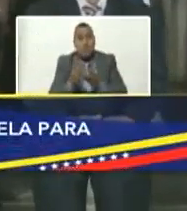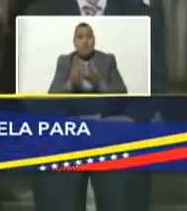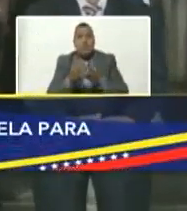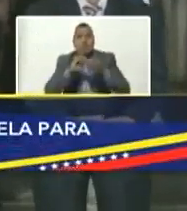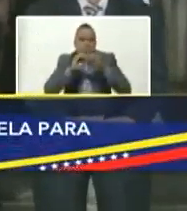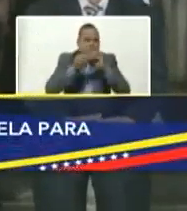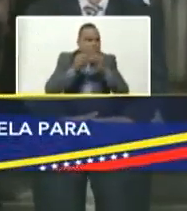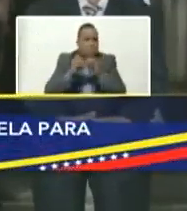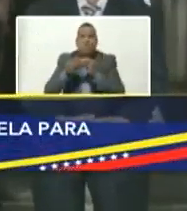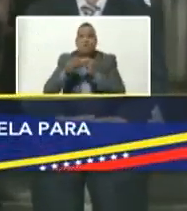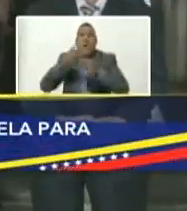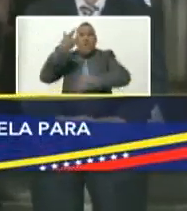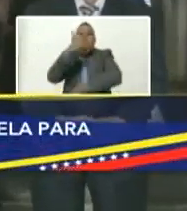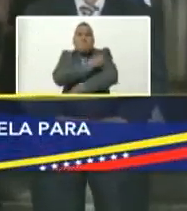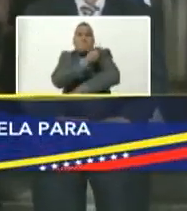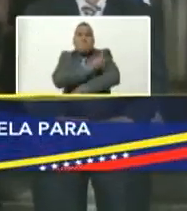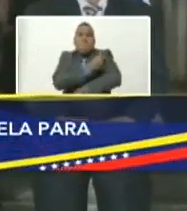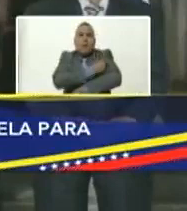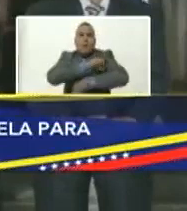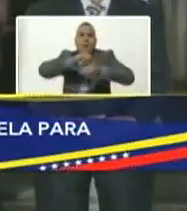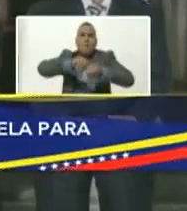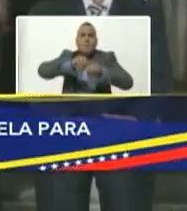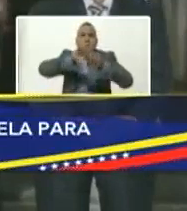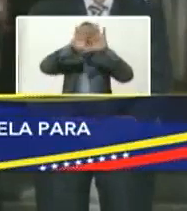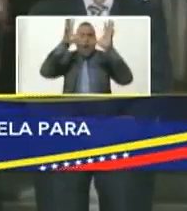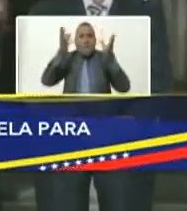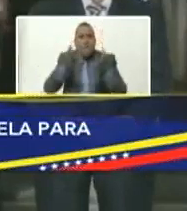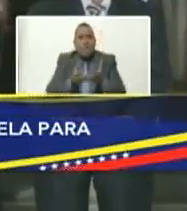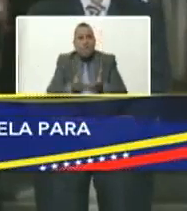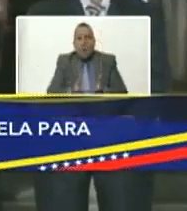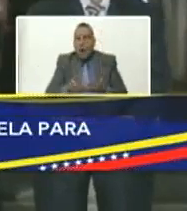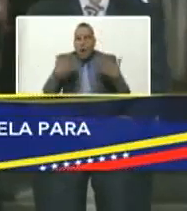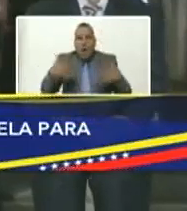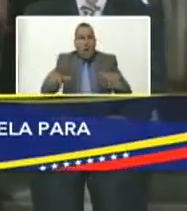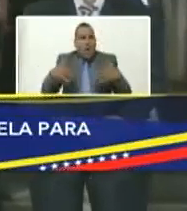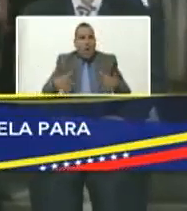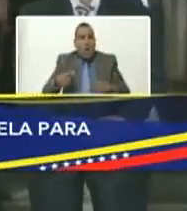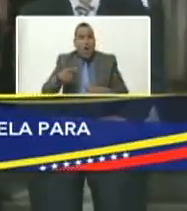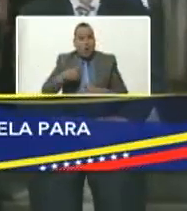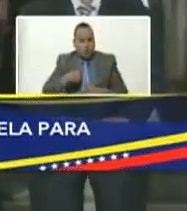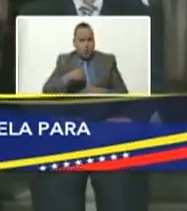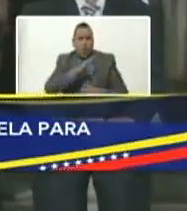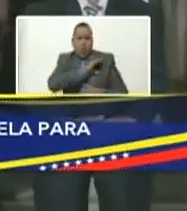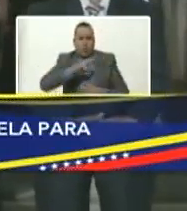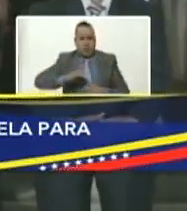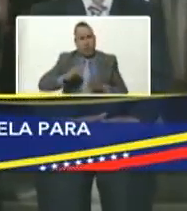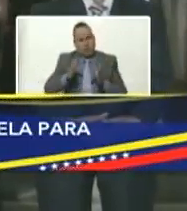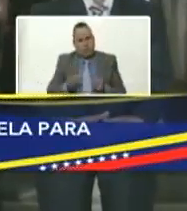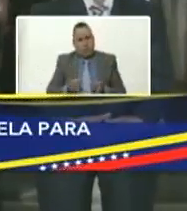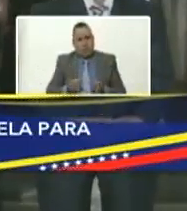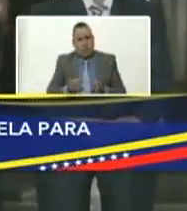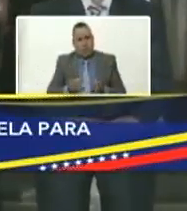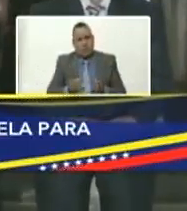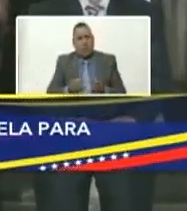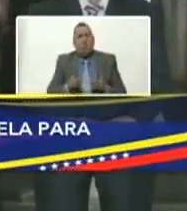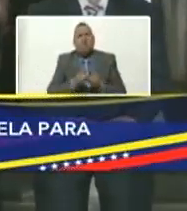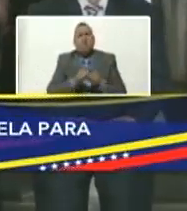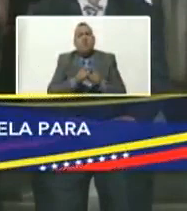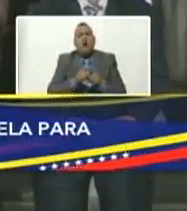mundo. Una cosa realmente maravillosa. Nosotros que somos cristianos decimos que es un gesto de